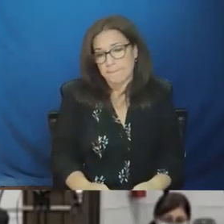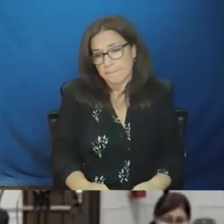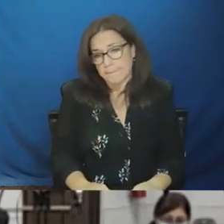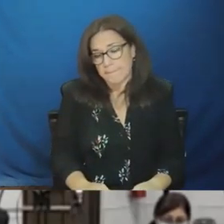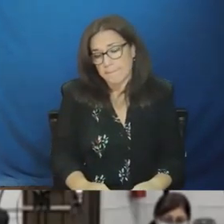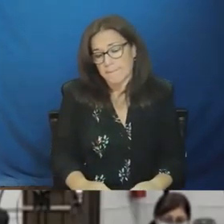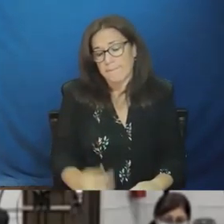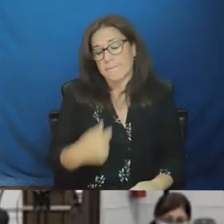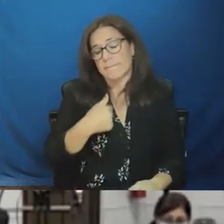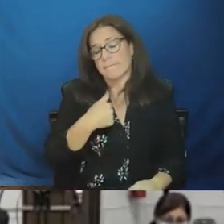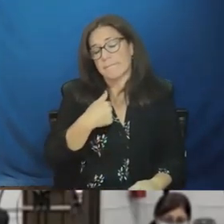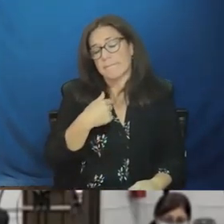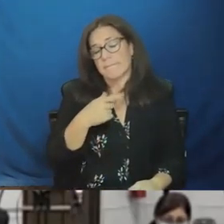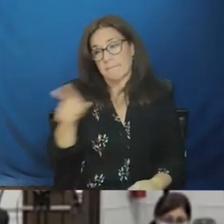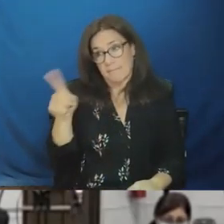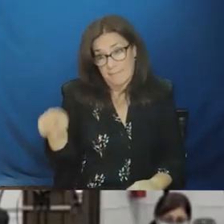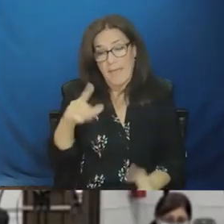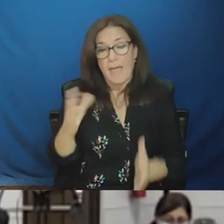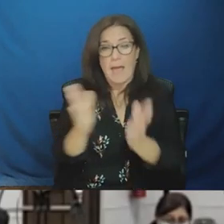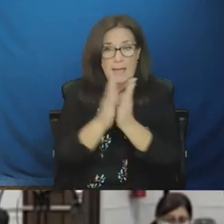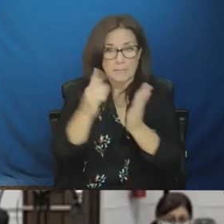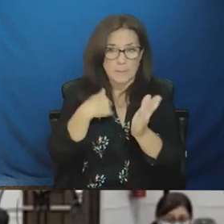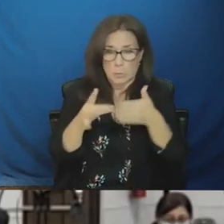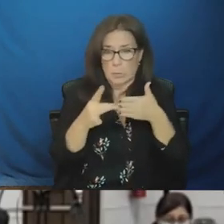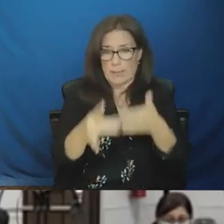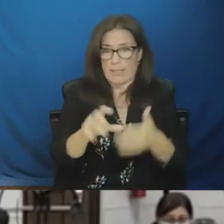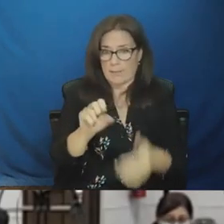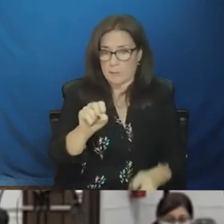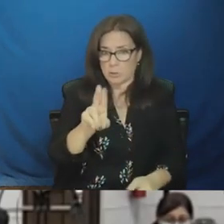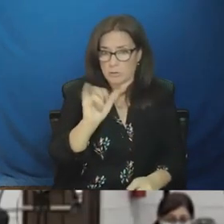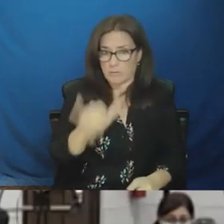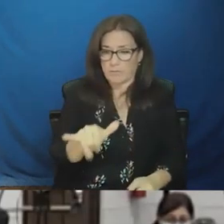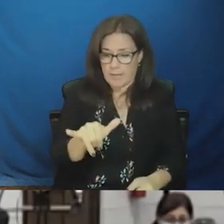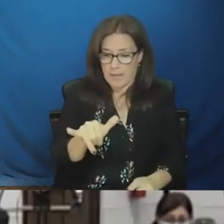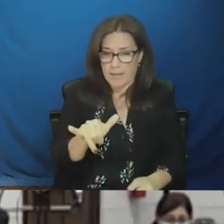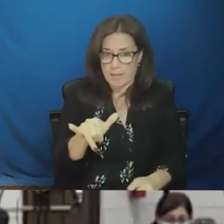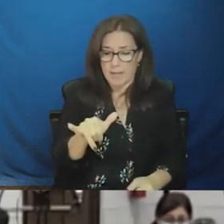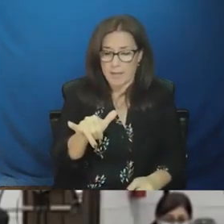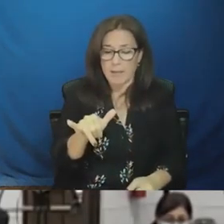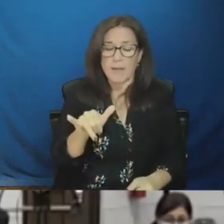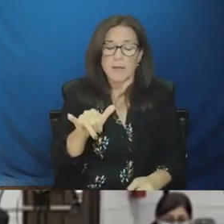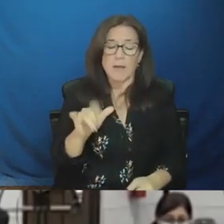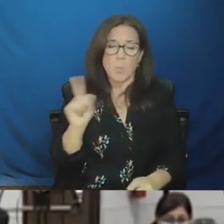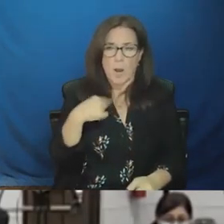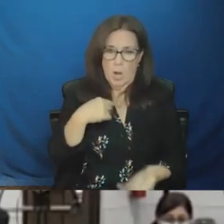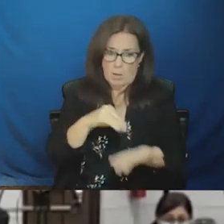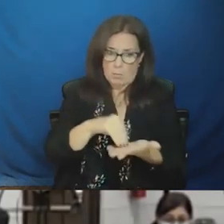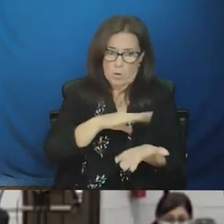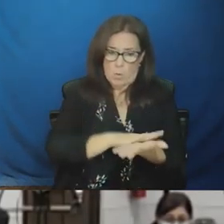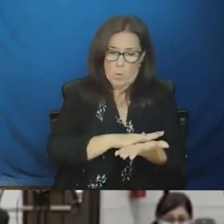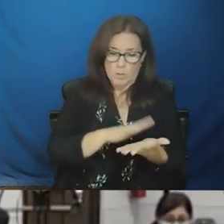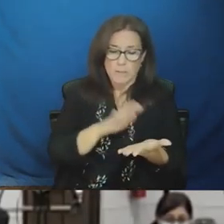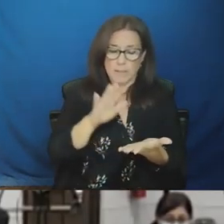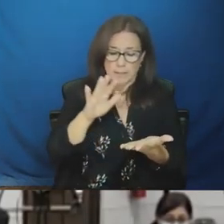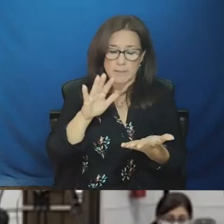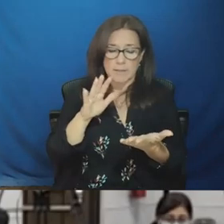ellos son expulsados y también se me pidió que liderará una encuesta